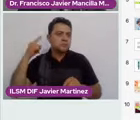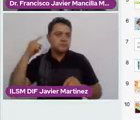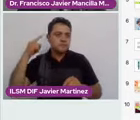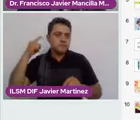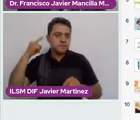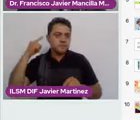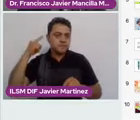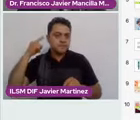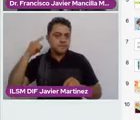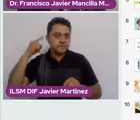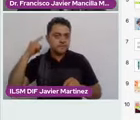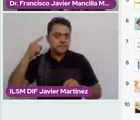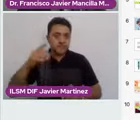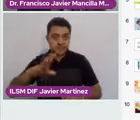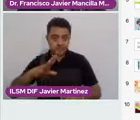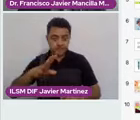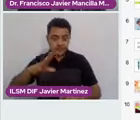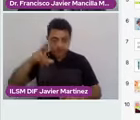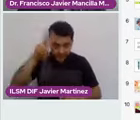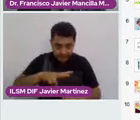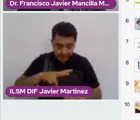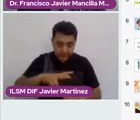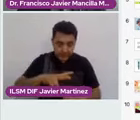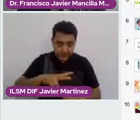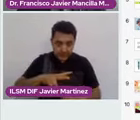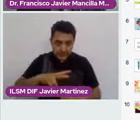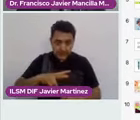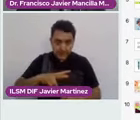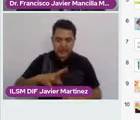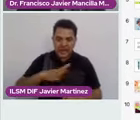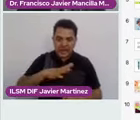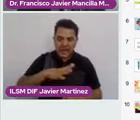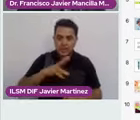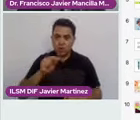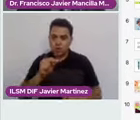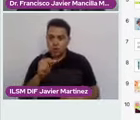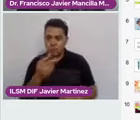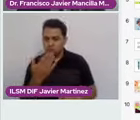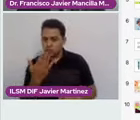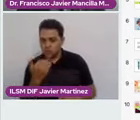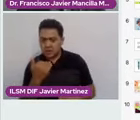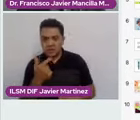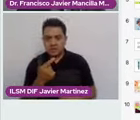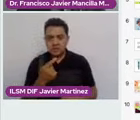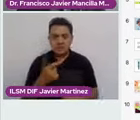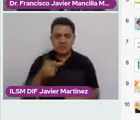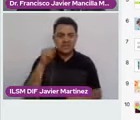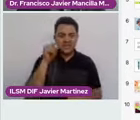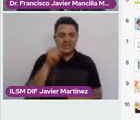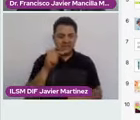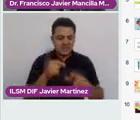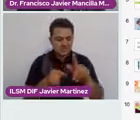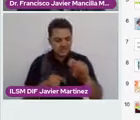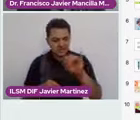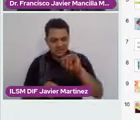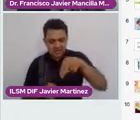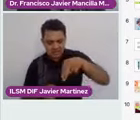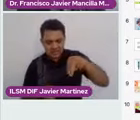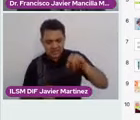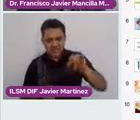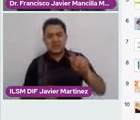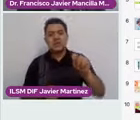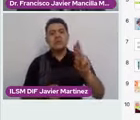Hay sonidos, por ejemplo, el tinnitus se ha clasificado como tinnitus esencial, que es un tinnitus